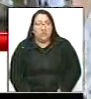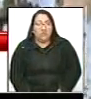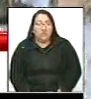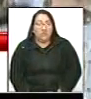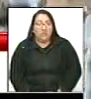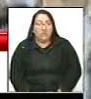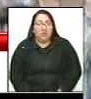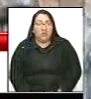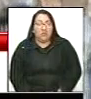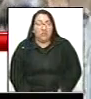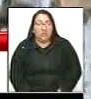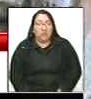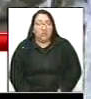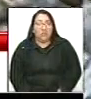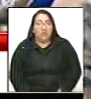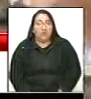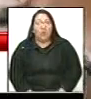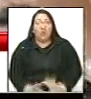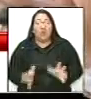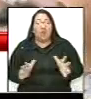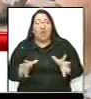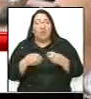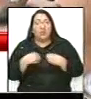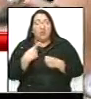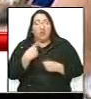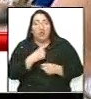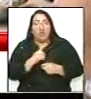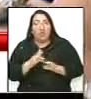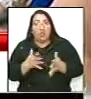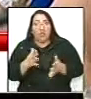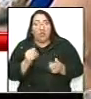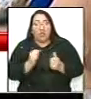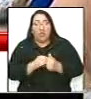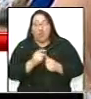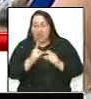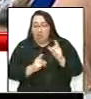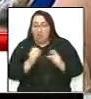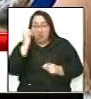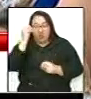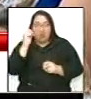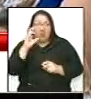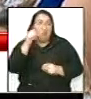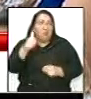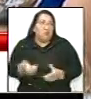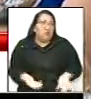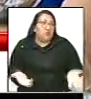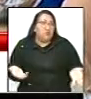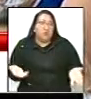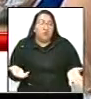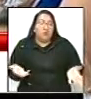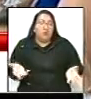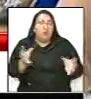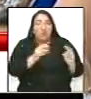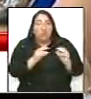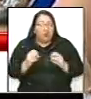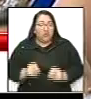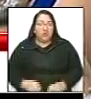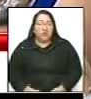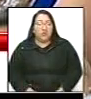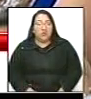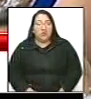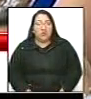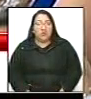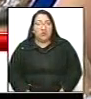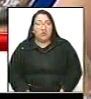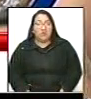admite una denuncia. Lo peor es que si sigue así, con cualquier opinión, mañana o comentario de un